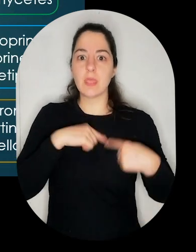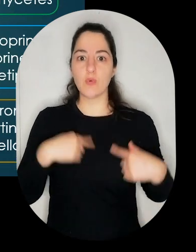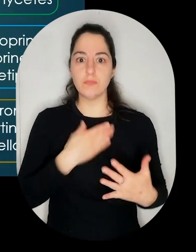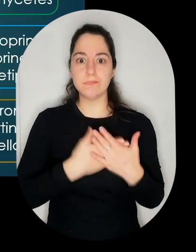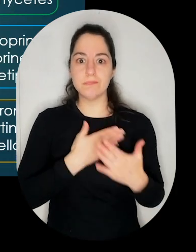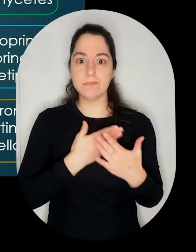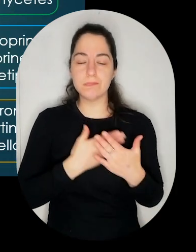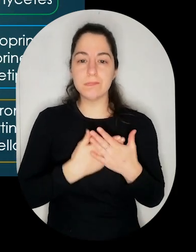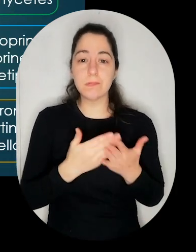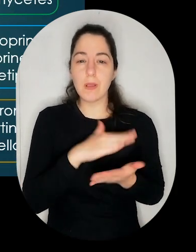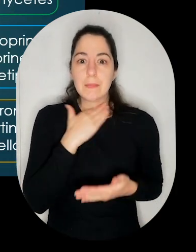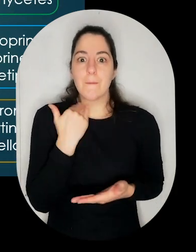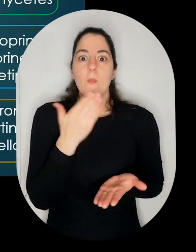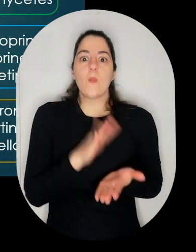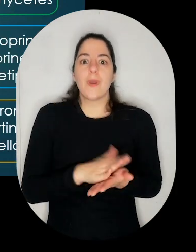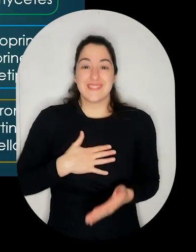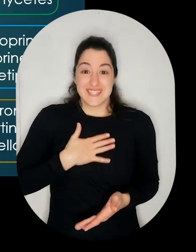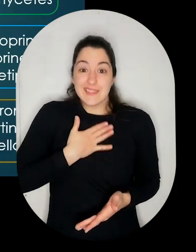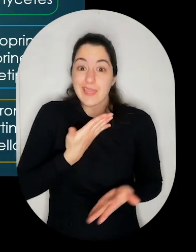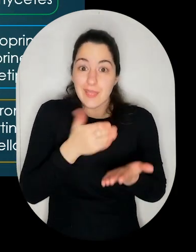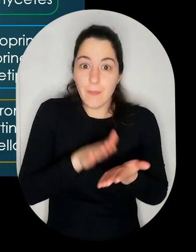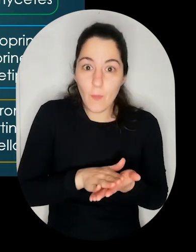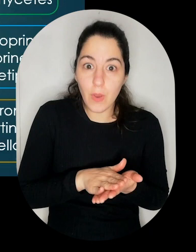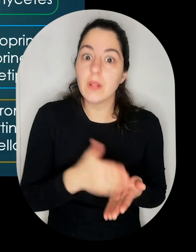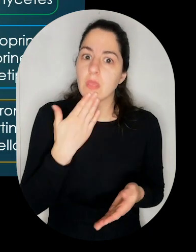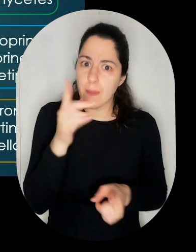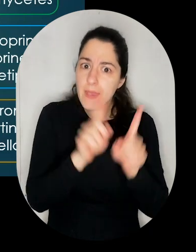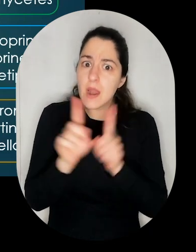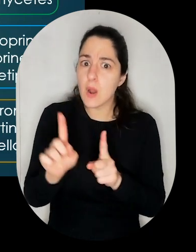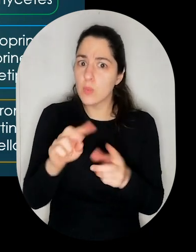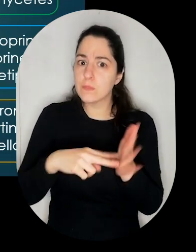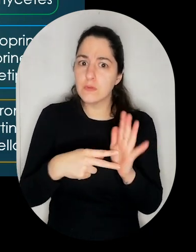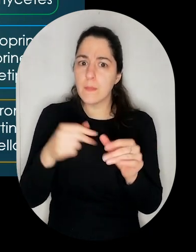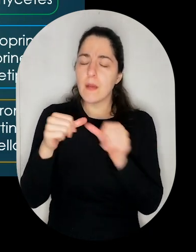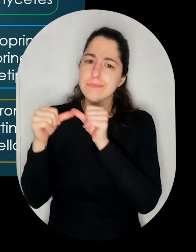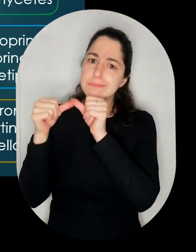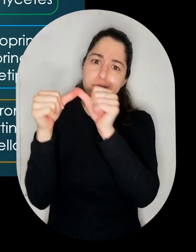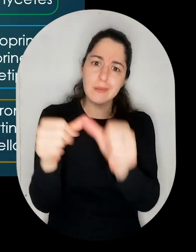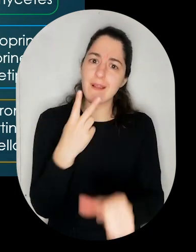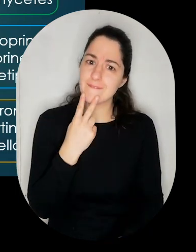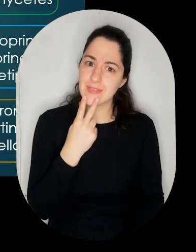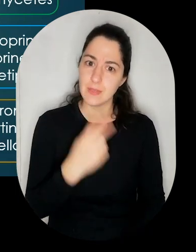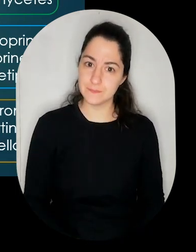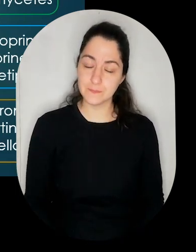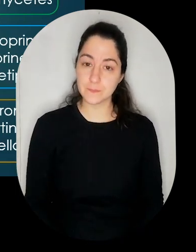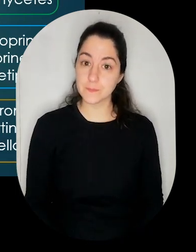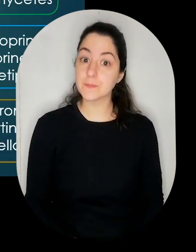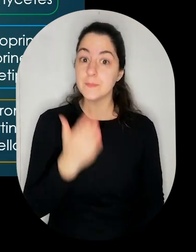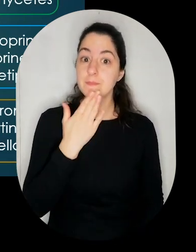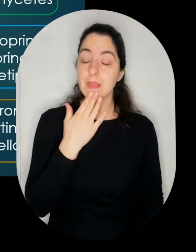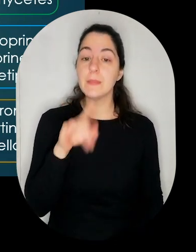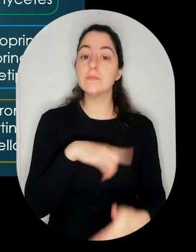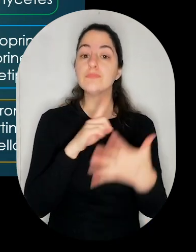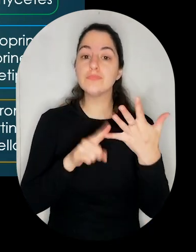muerte, y puede haber compromiso vital a largo plazo, incluso en algunos casos, ¿ya? Después tenemos el